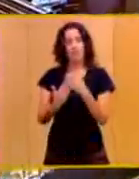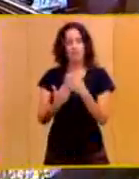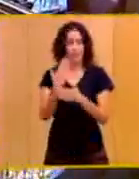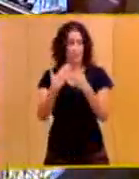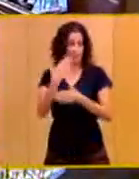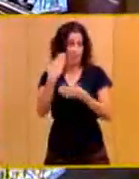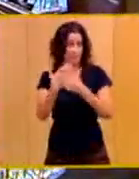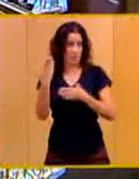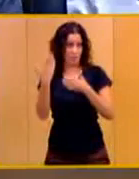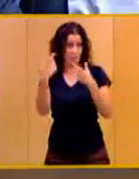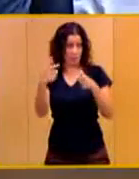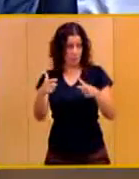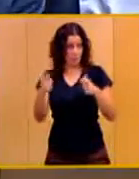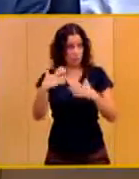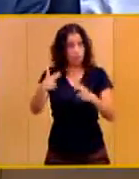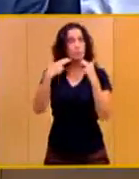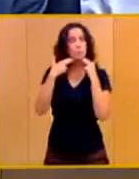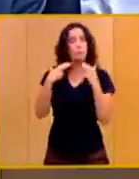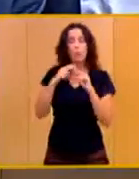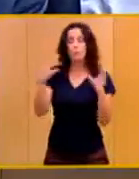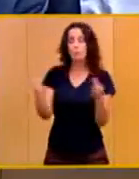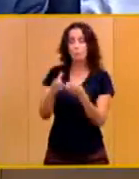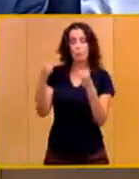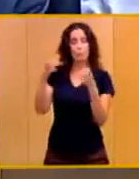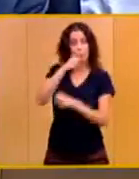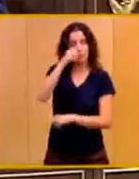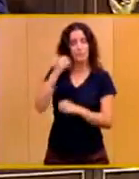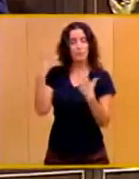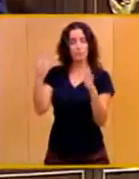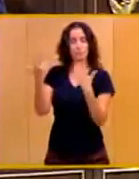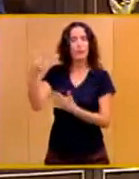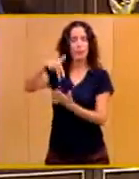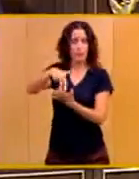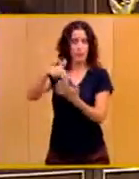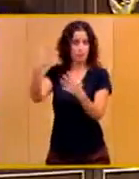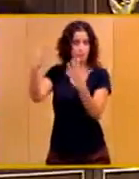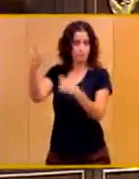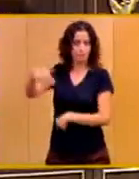aplausos de los diputados del Grupo Socialista puestos en pie.